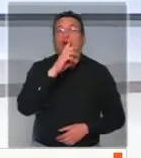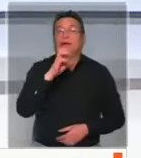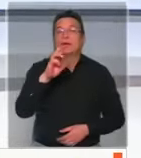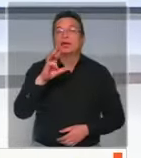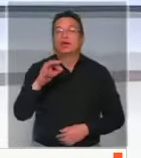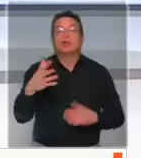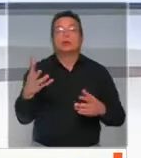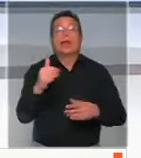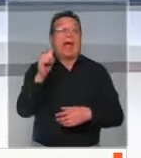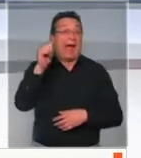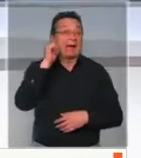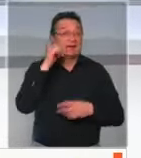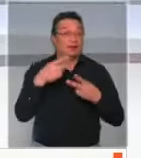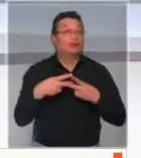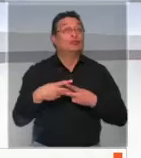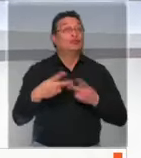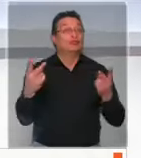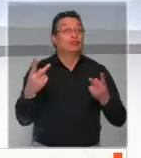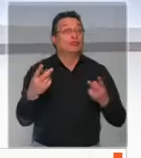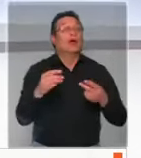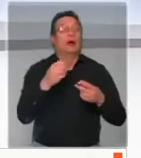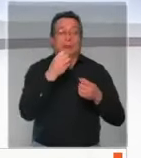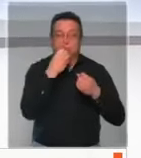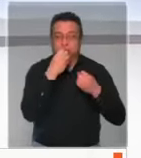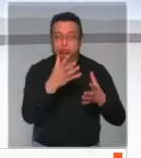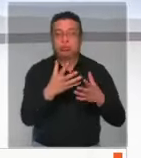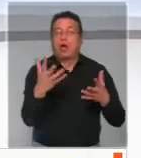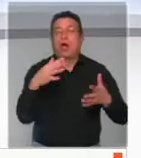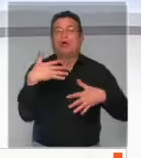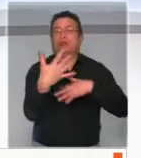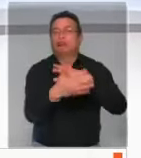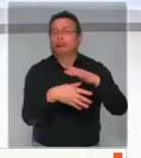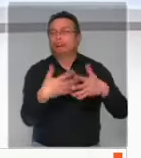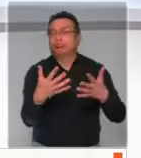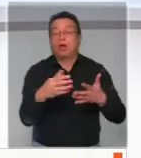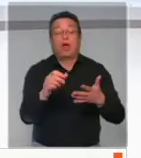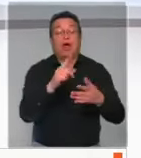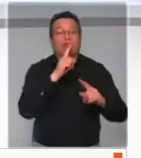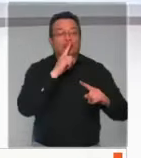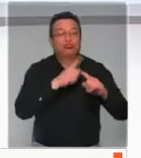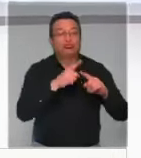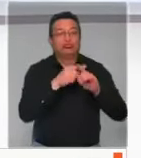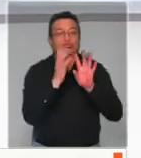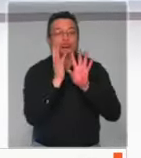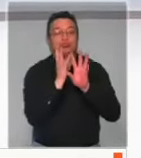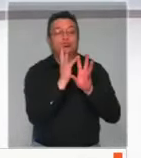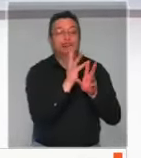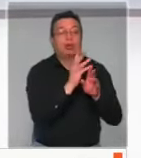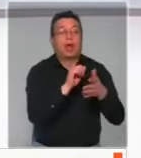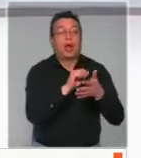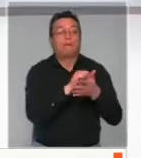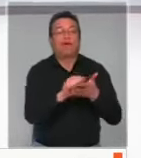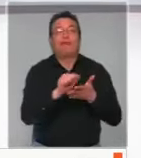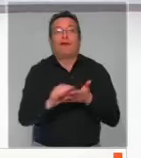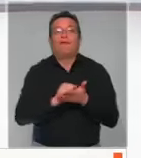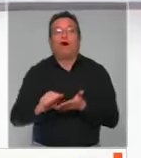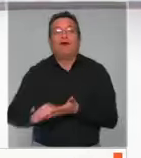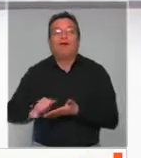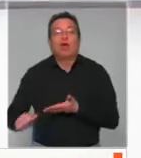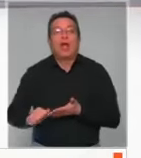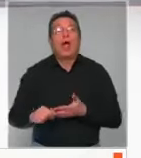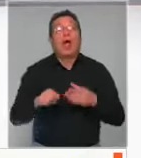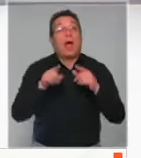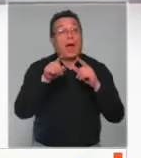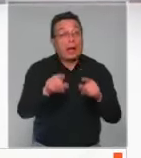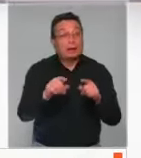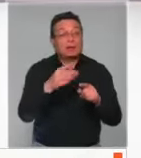tras el reportaje de Tele13 que reveló el escándalo de las eliminaciones masivas de interconsultas. Además, si ya se los